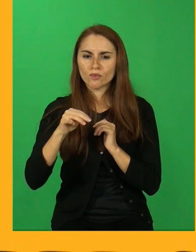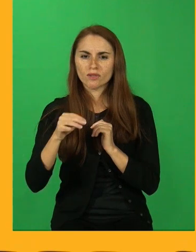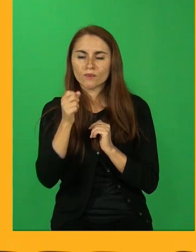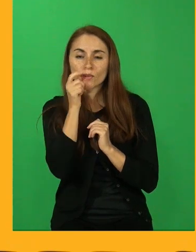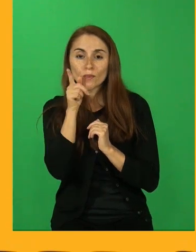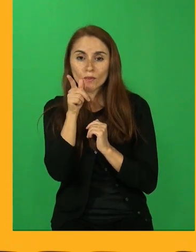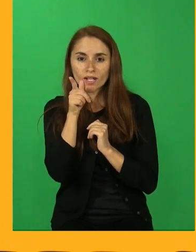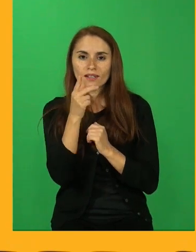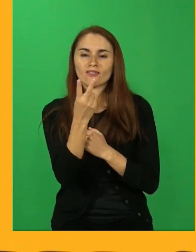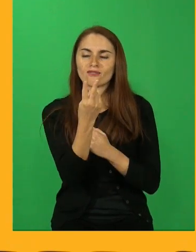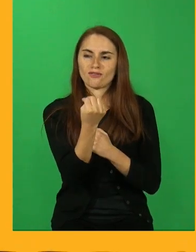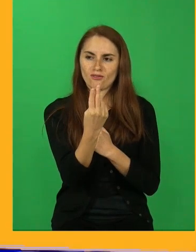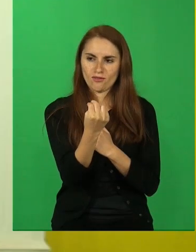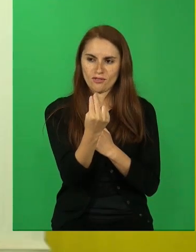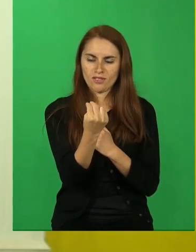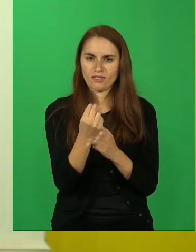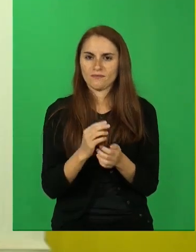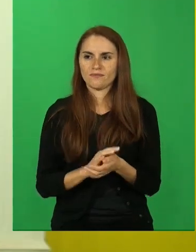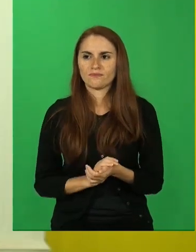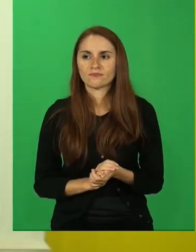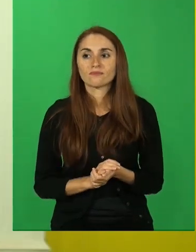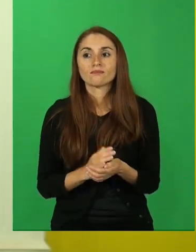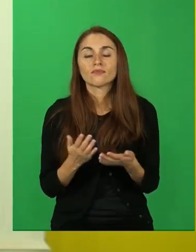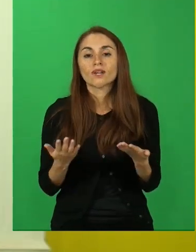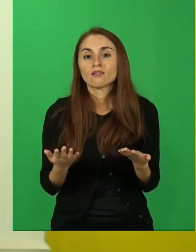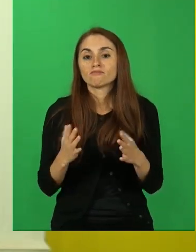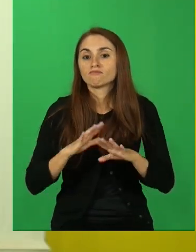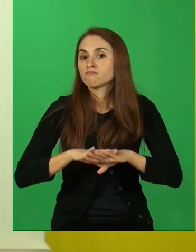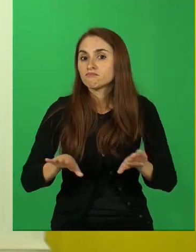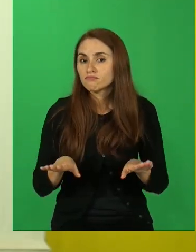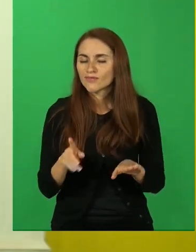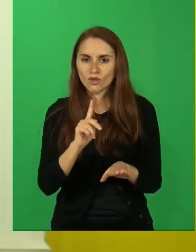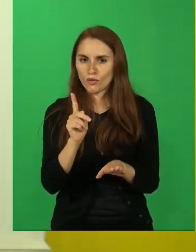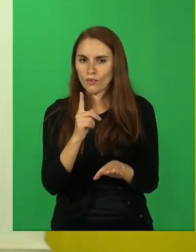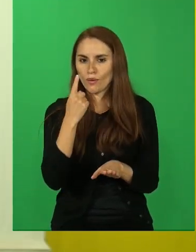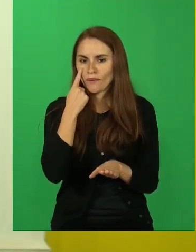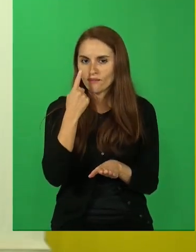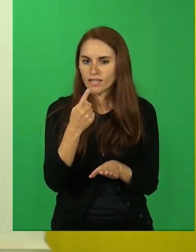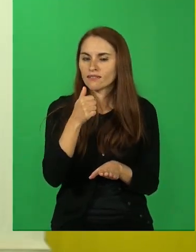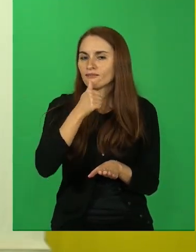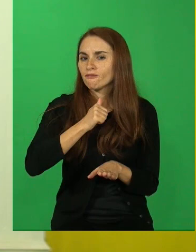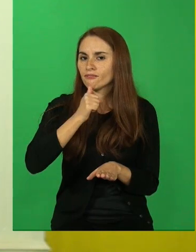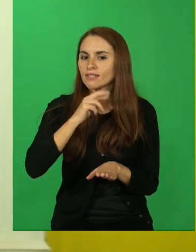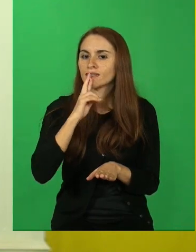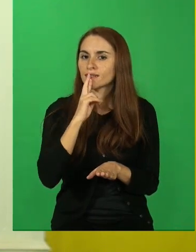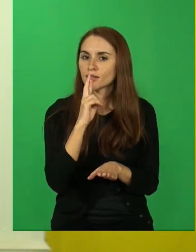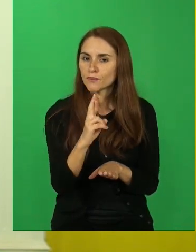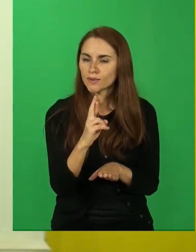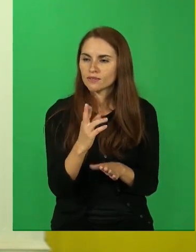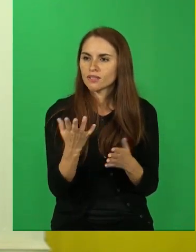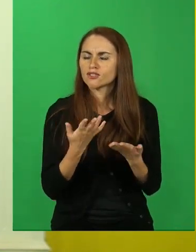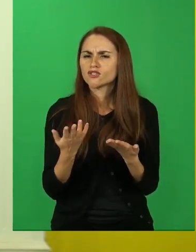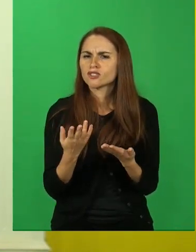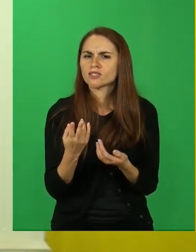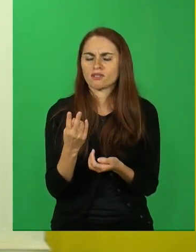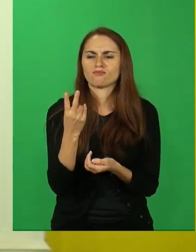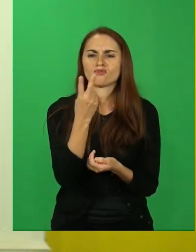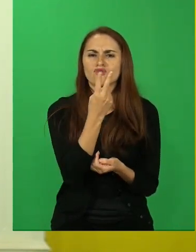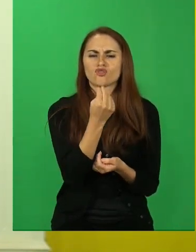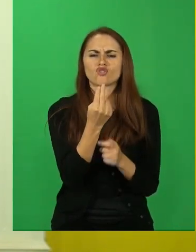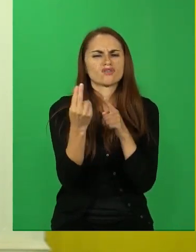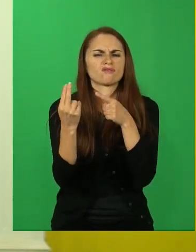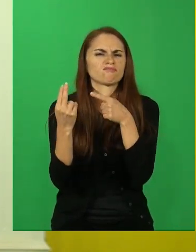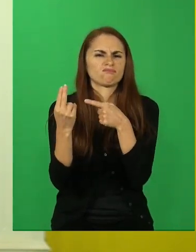sería 12. Ahora, no hemos terminado porque tenemos que responder. ¿Cómo vamos a interpretar, no es cierto,